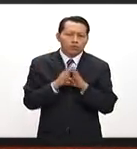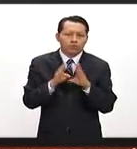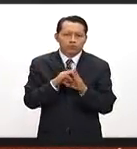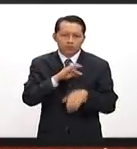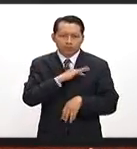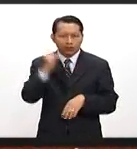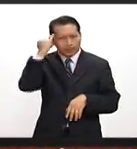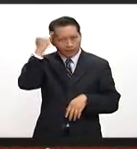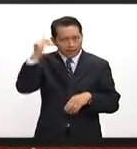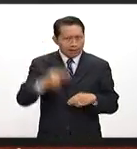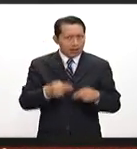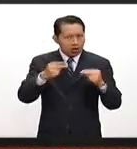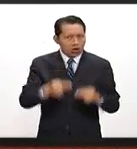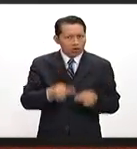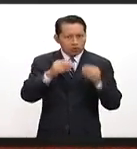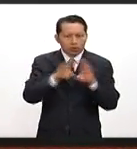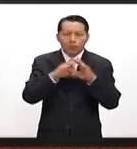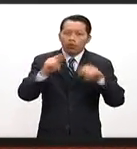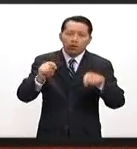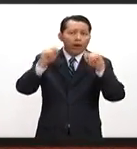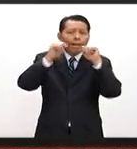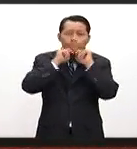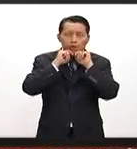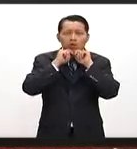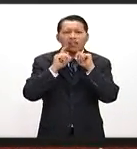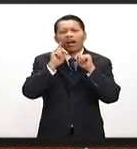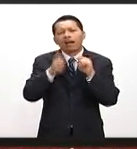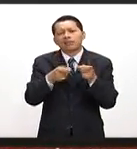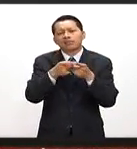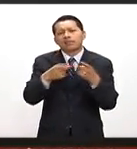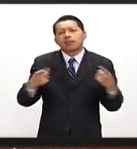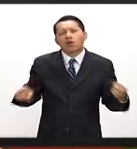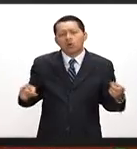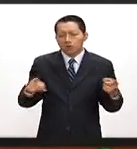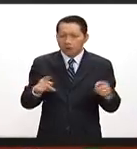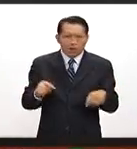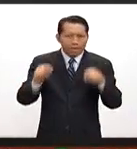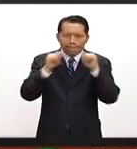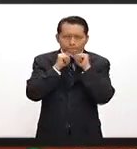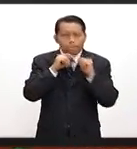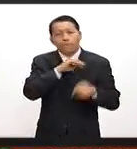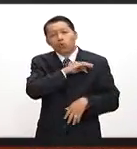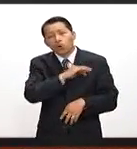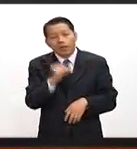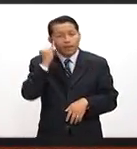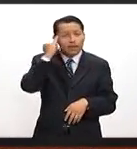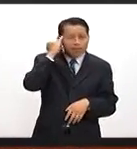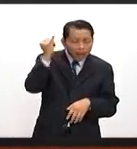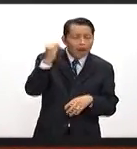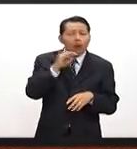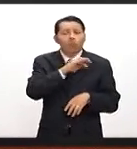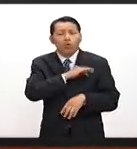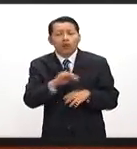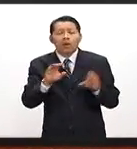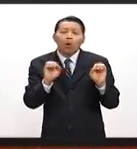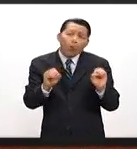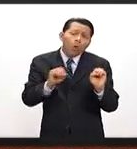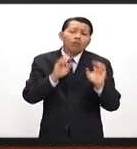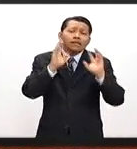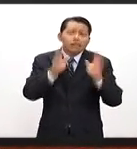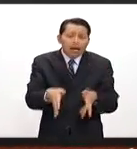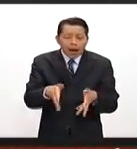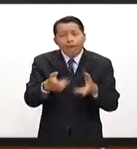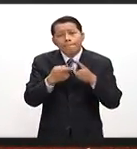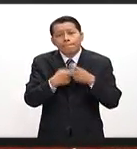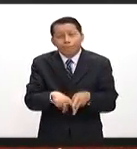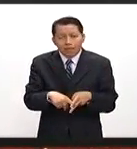tengan una idea de negocio. No importa el grado de desarrollo que tenga esta idea de negocio, o sea, puede ser una idea o puede ya estar siendo